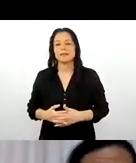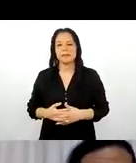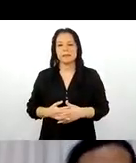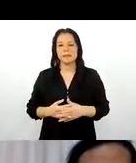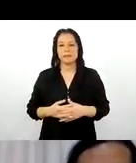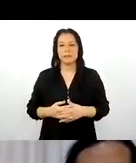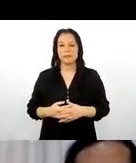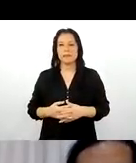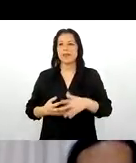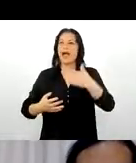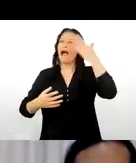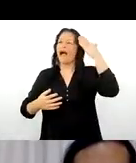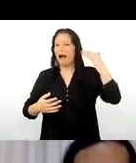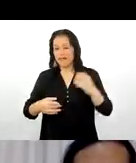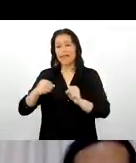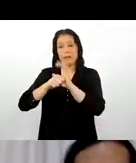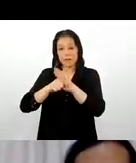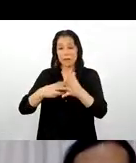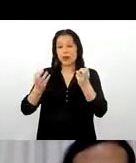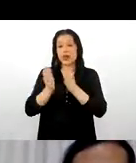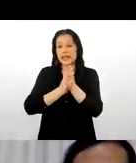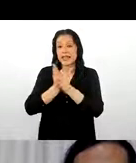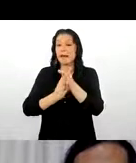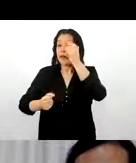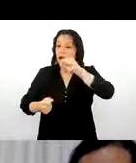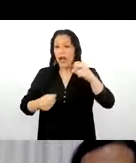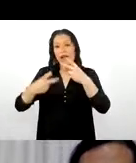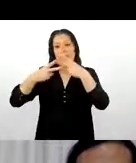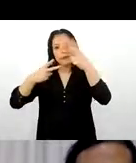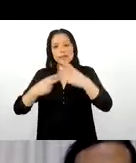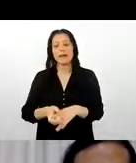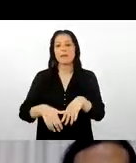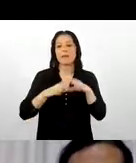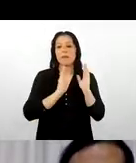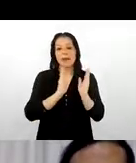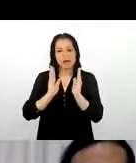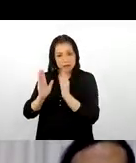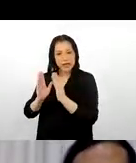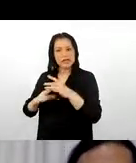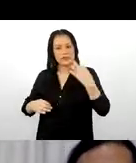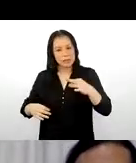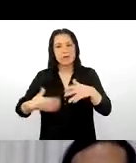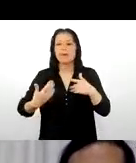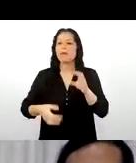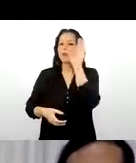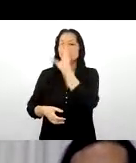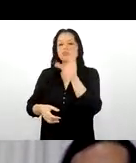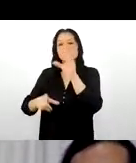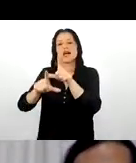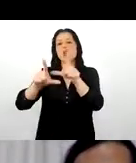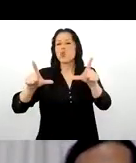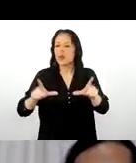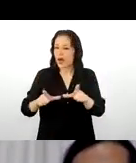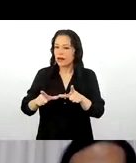se trazaba a hacer una visita, un viaje, desde ya la planificación siempre nos llevaba a poder buscar lugares donde